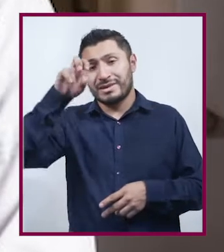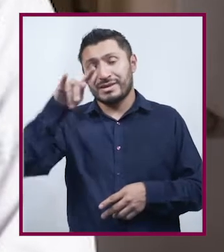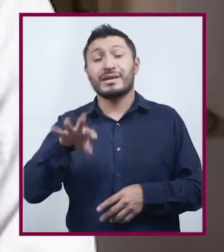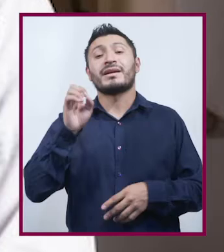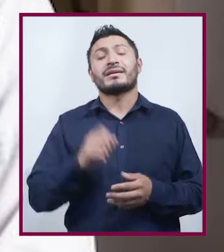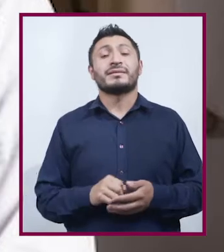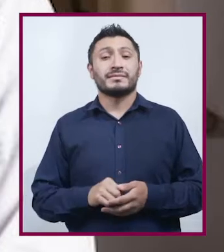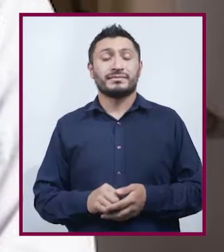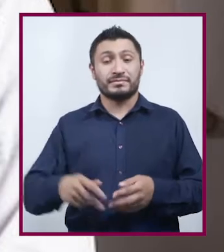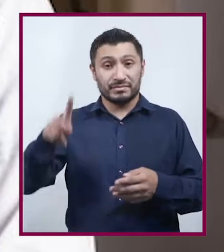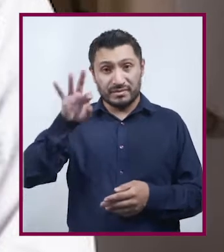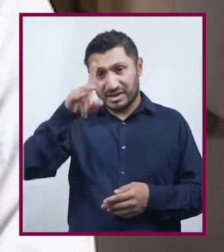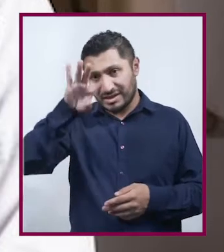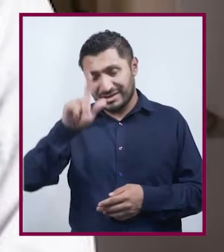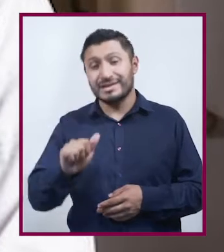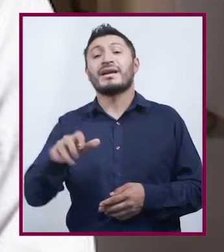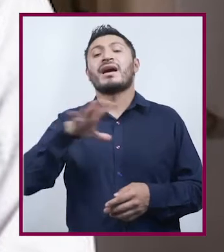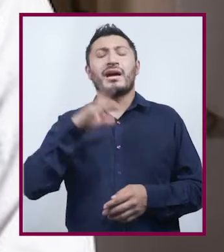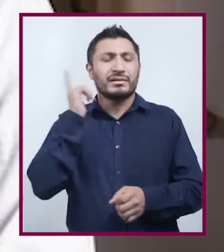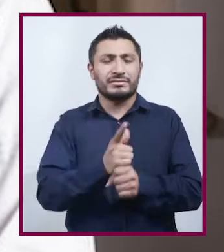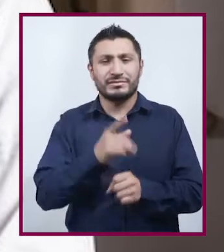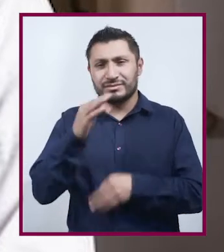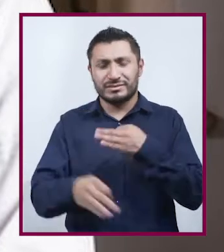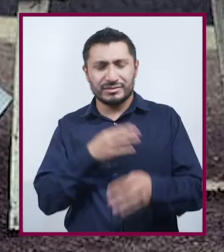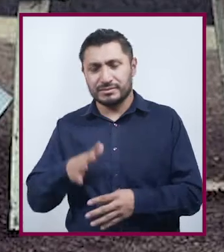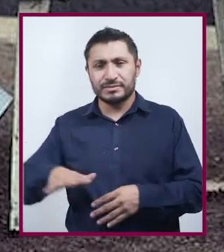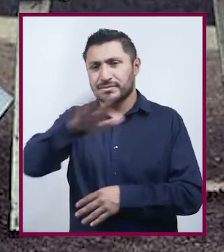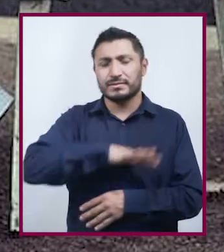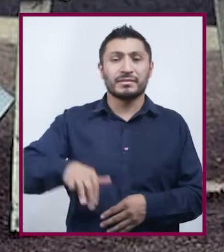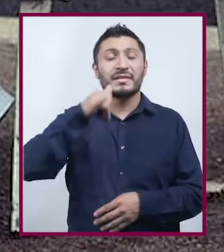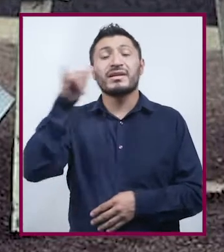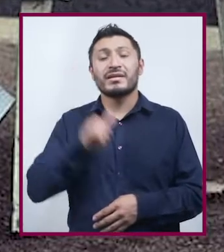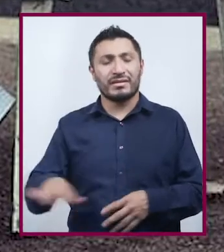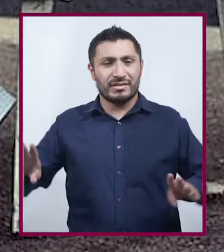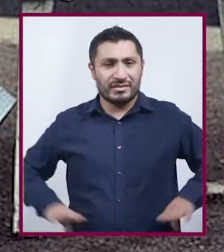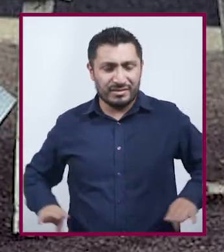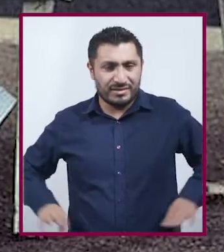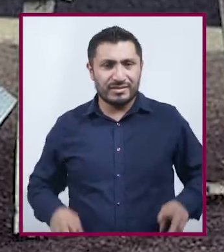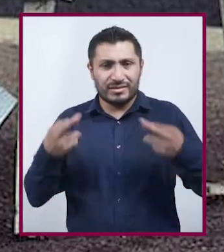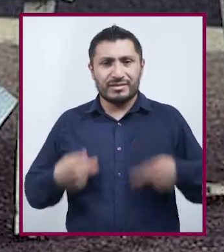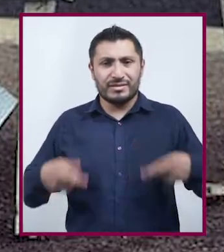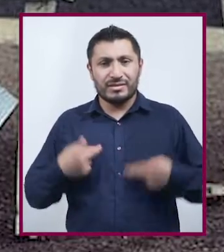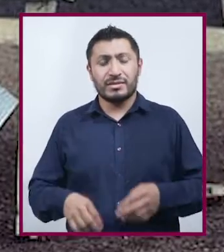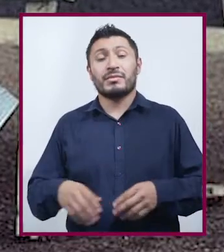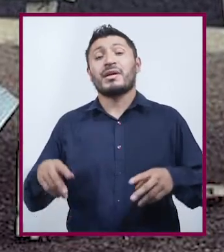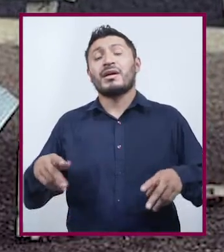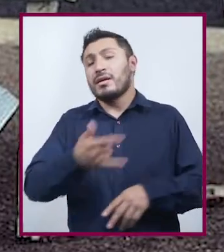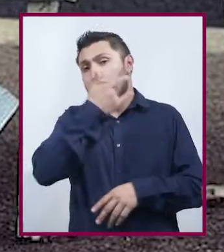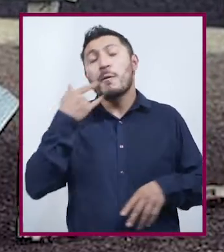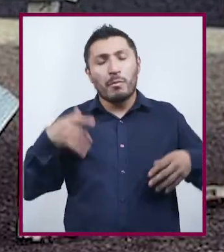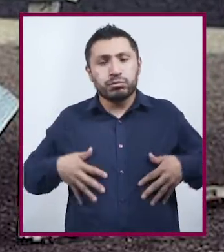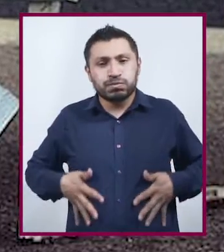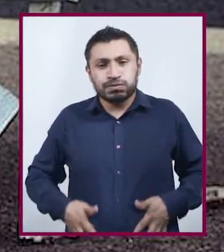del Mediterráneo. Los venecianos eran identificados por toda Italia por su vestimenta característica de origen turco, el calzón